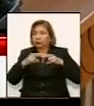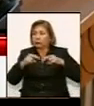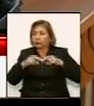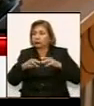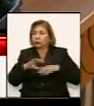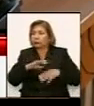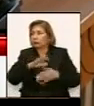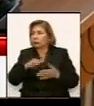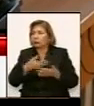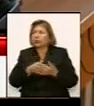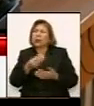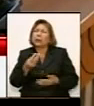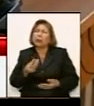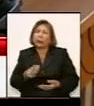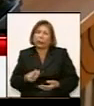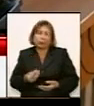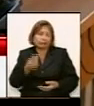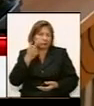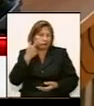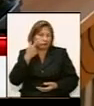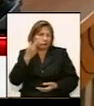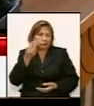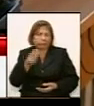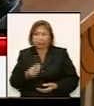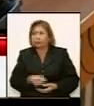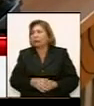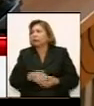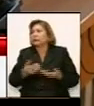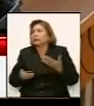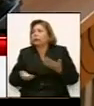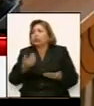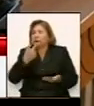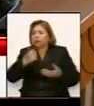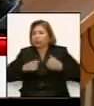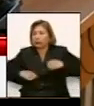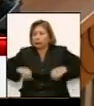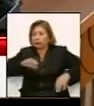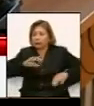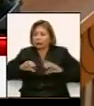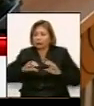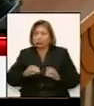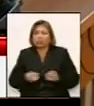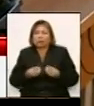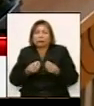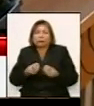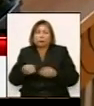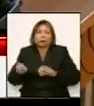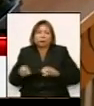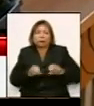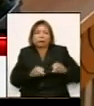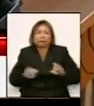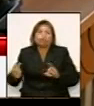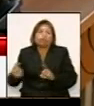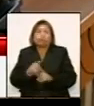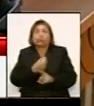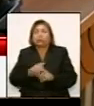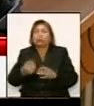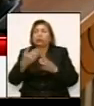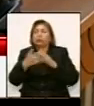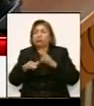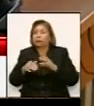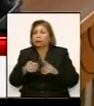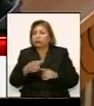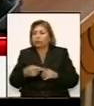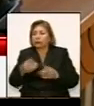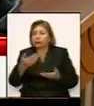que todavía hay muy poco, conocemos muy poco cómo son estas dinámicas, cómo se están generando estas violencias, las